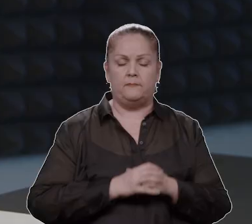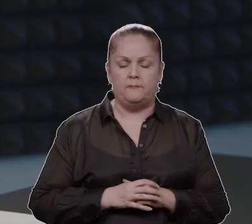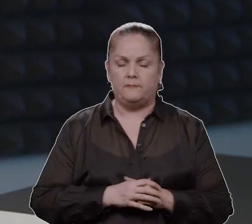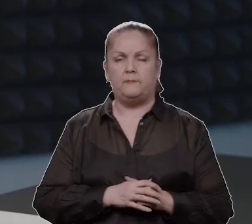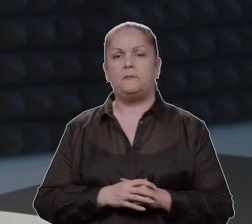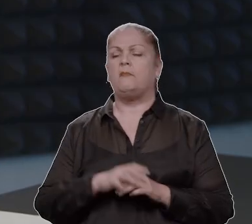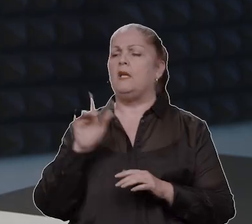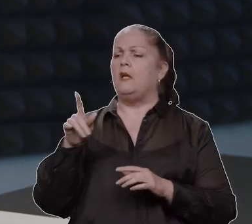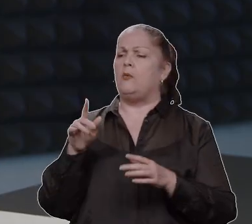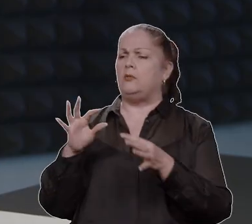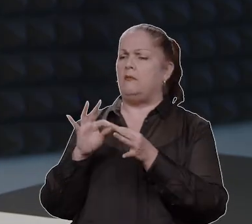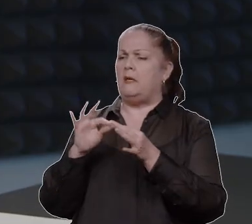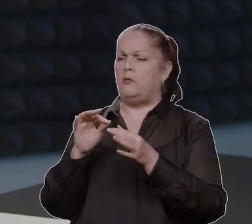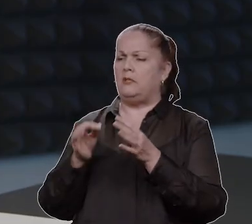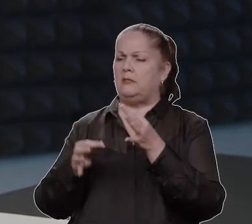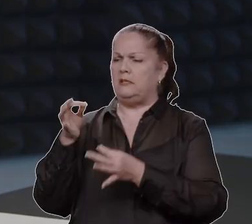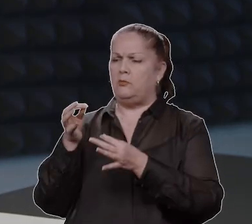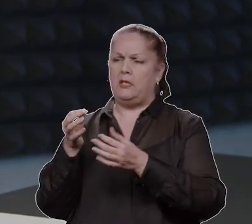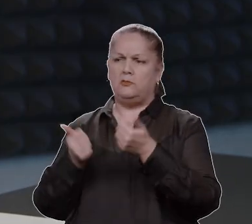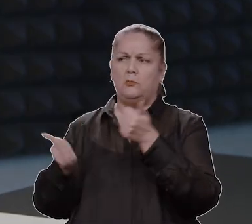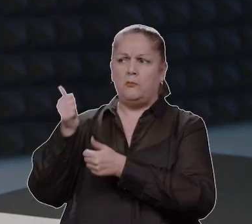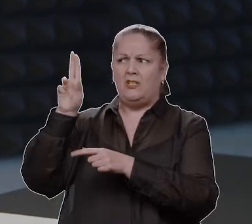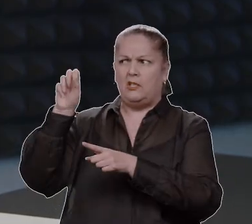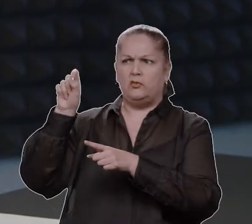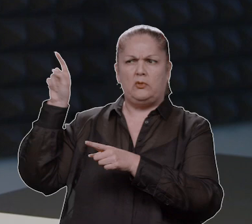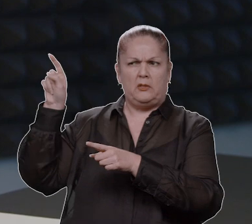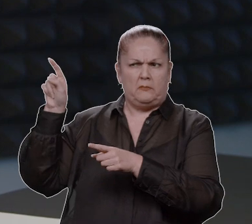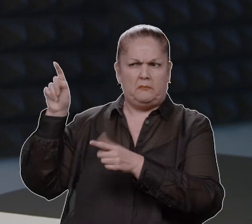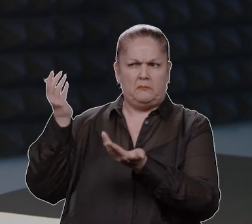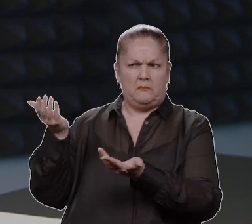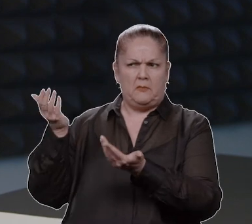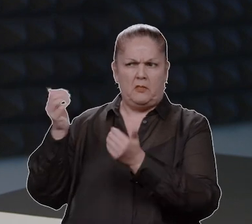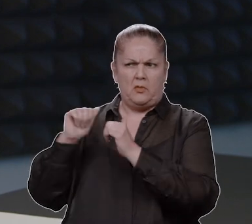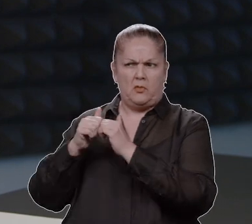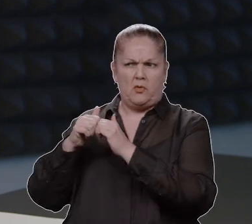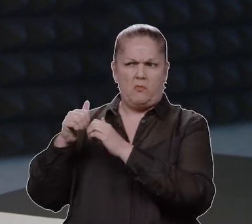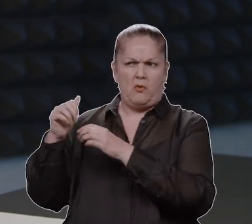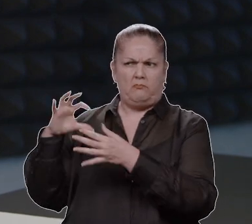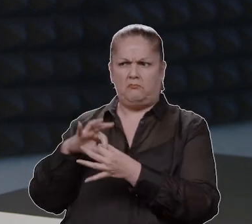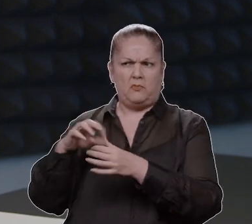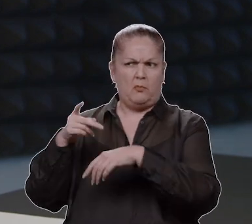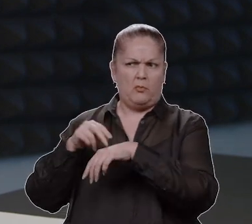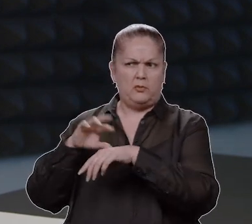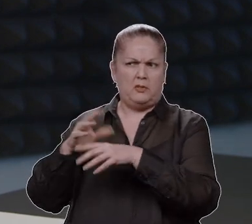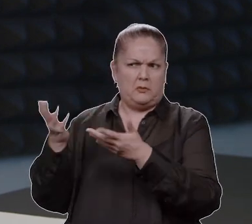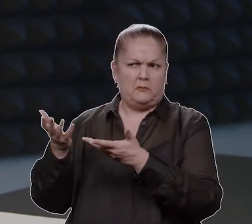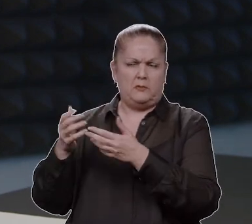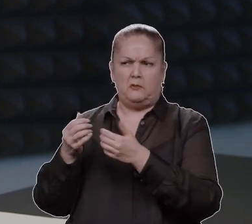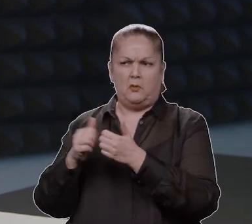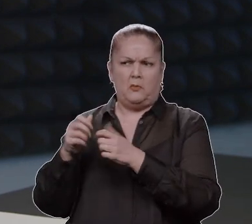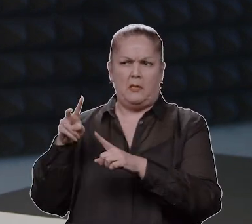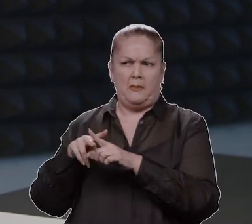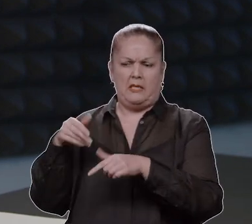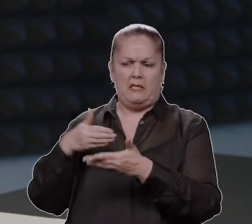derecho. Y cuando hablamos del Tribunal Supremo de los Estados Unidos, quisiera que nos hable un poco sobre cuál es el papel que juega el Tribunal Supremo de los Estados